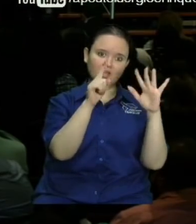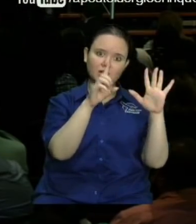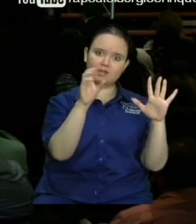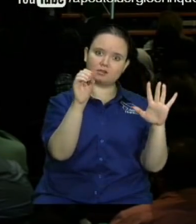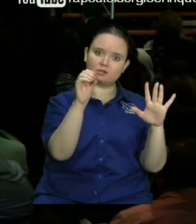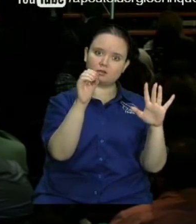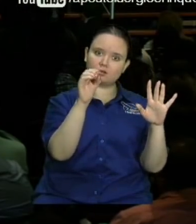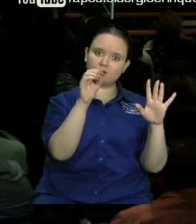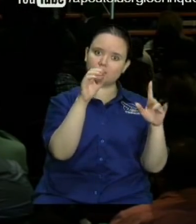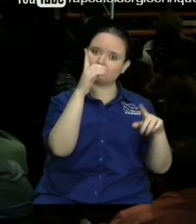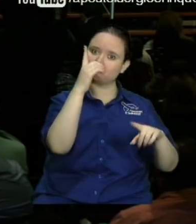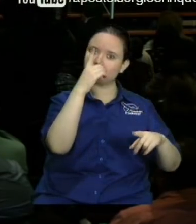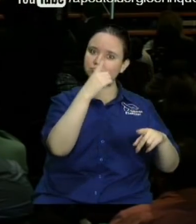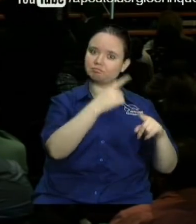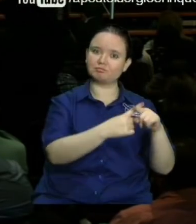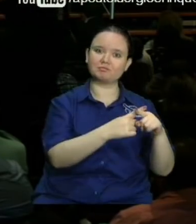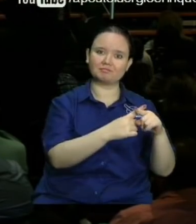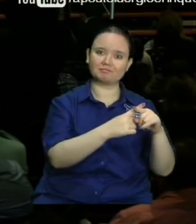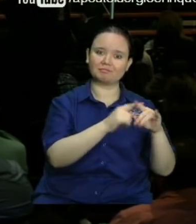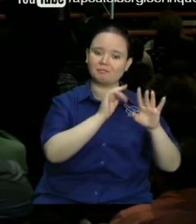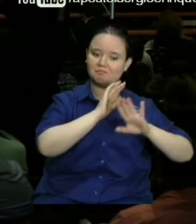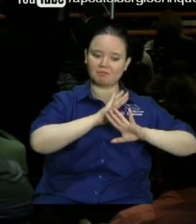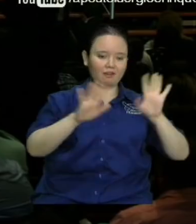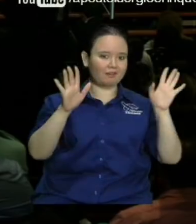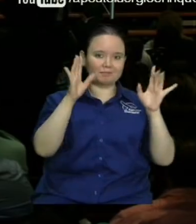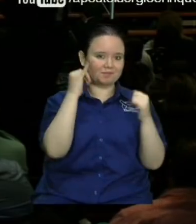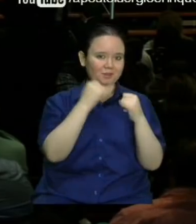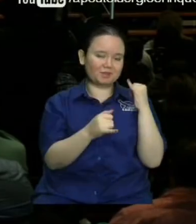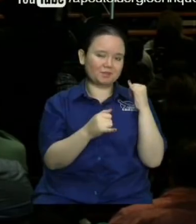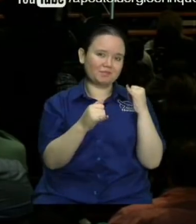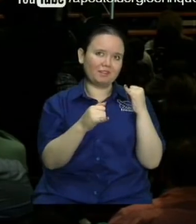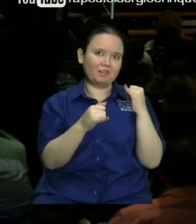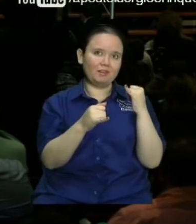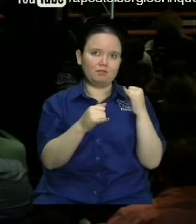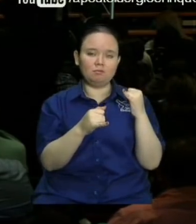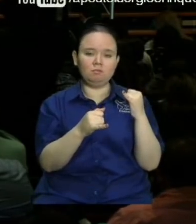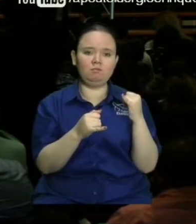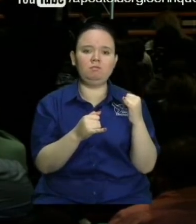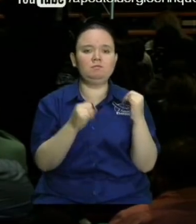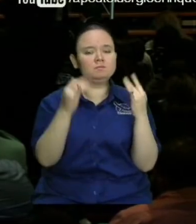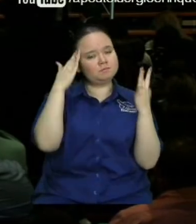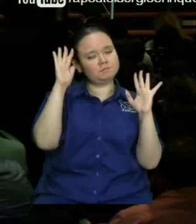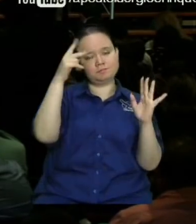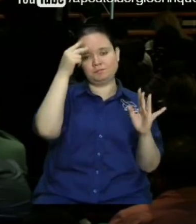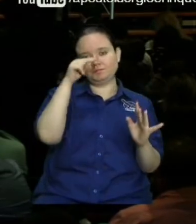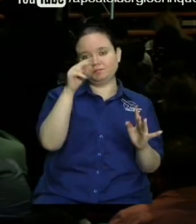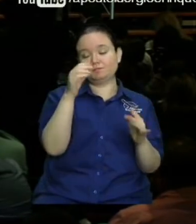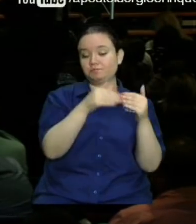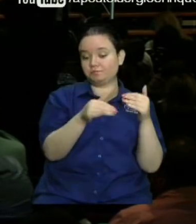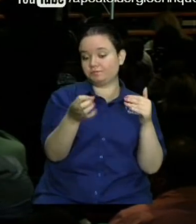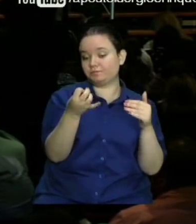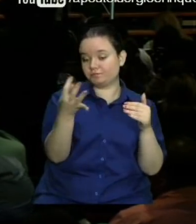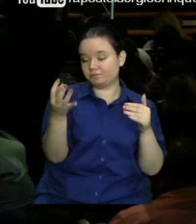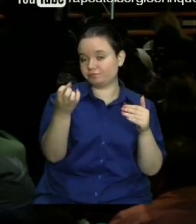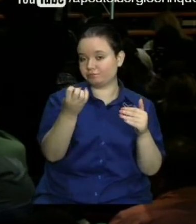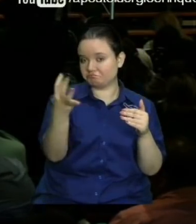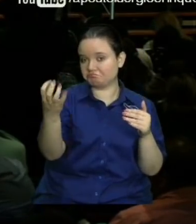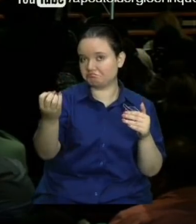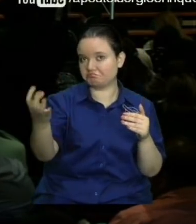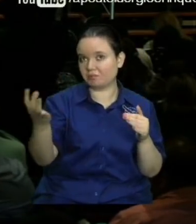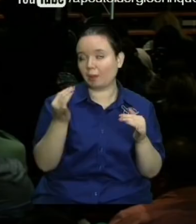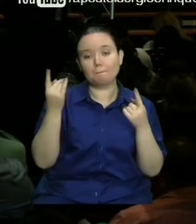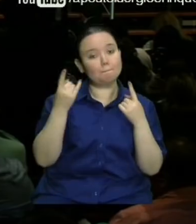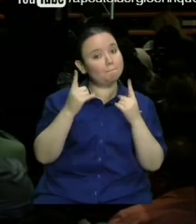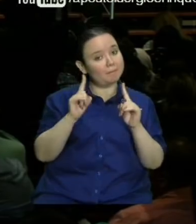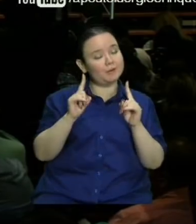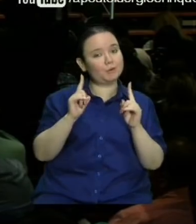genealogías y se paran. Yo no sé si los hebreos siguieron contando, pero como tiraron los romanos el